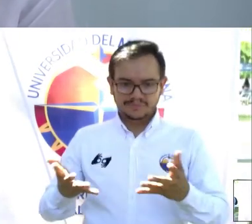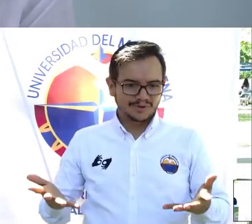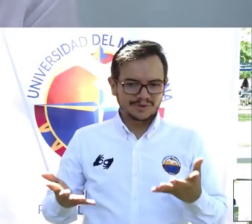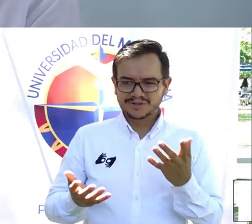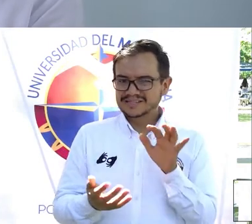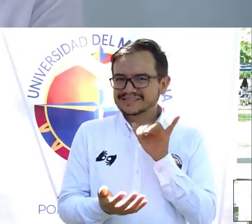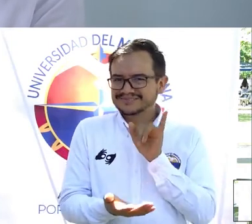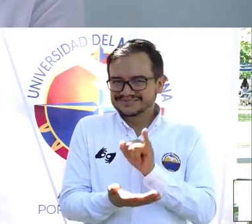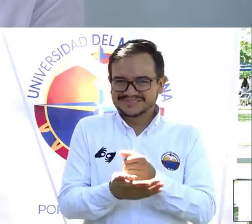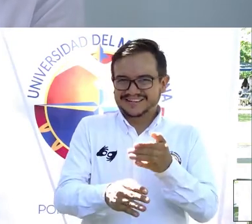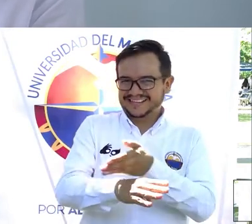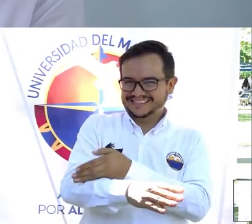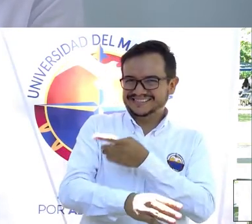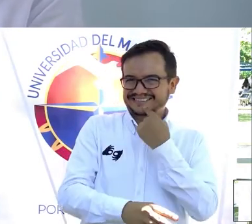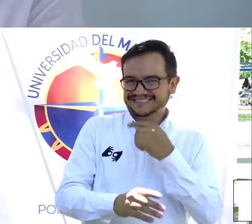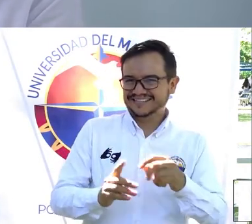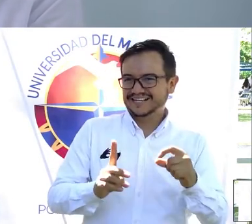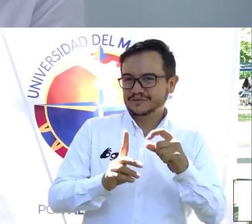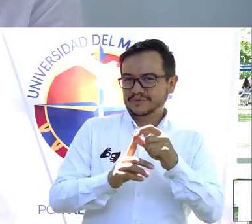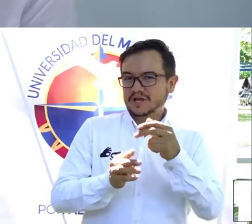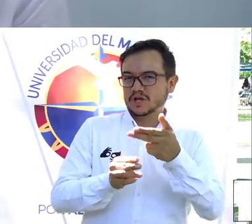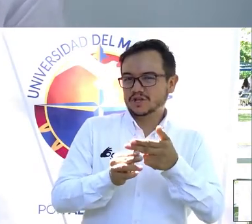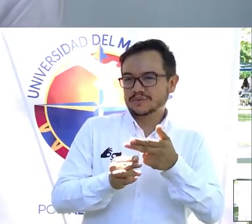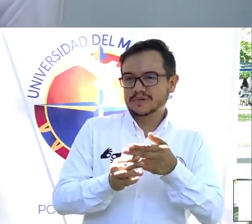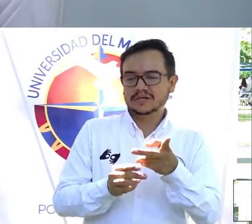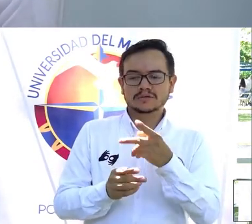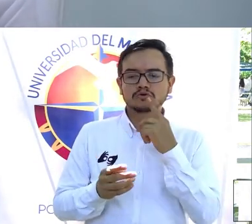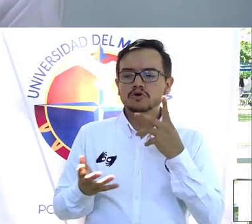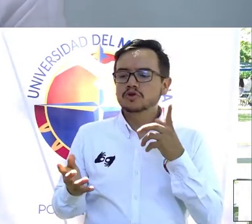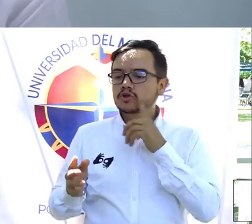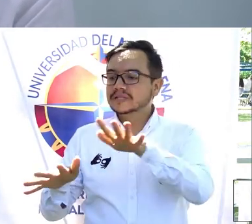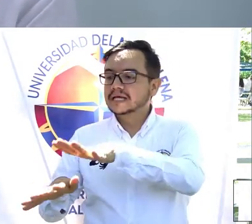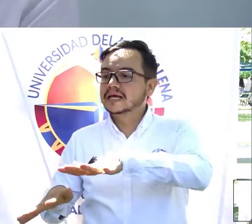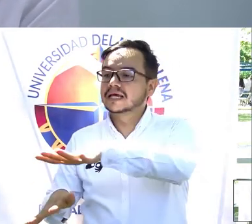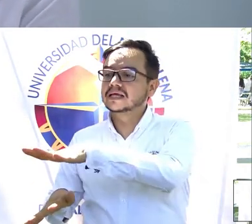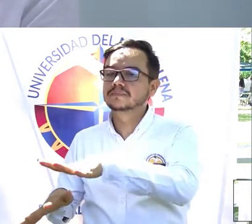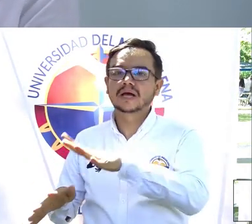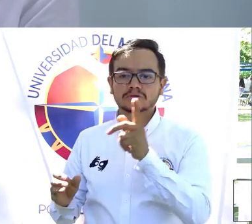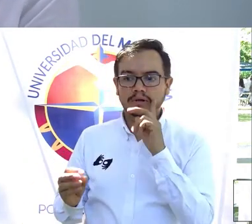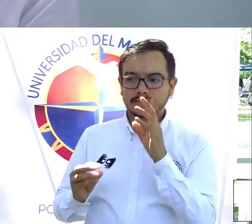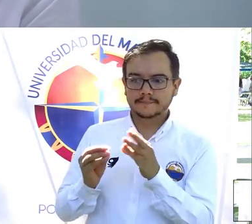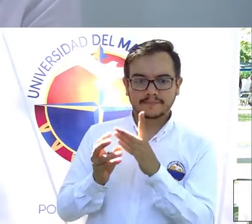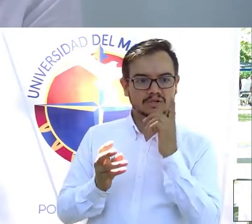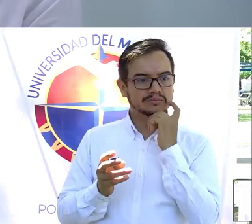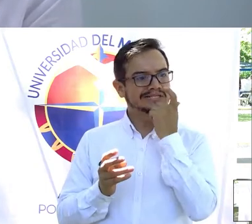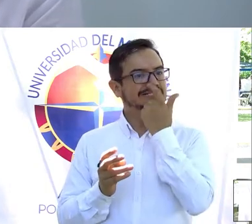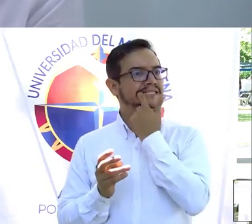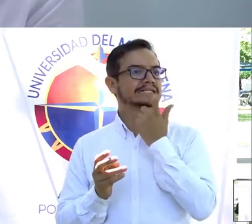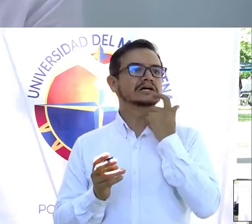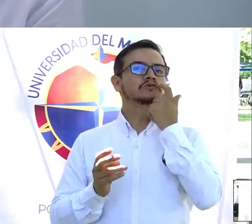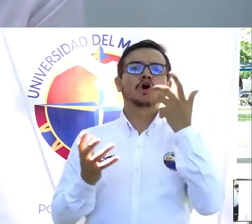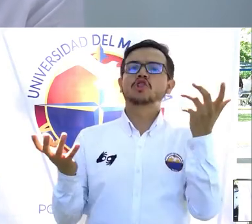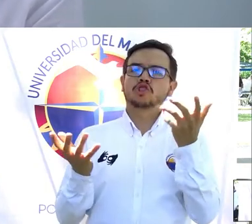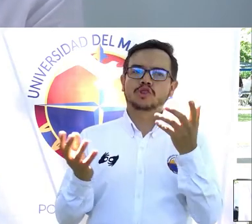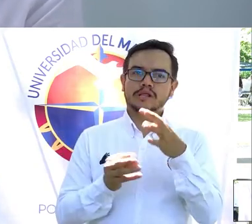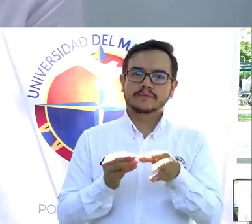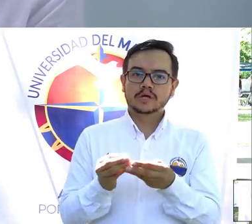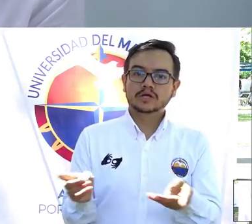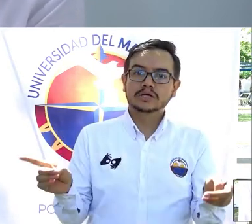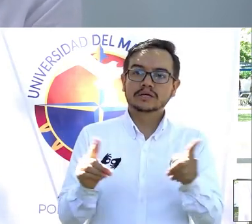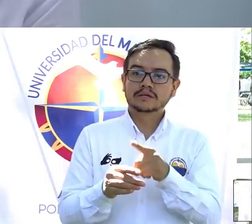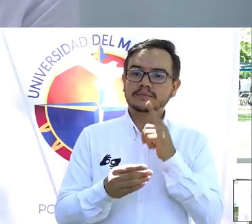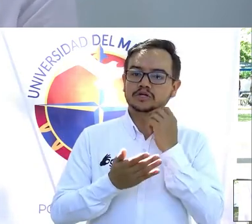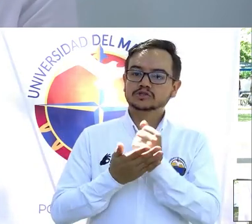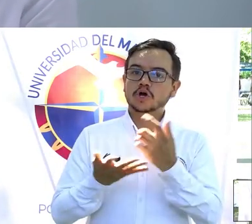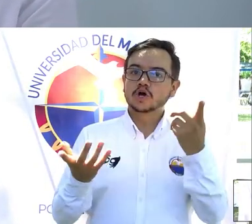su nombre, la longitud definitiva de trabajo de cada uno de los órganos dentales, hacerlo con más precisión y apoyados por